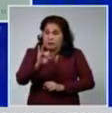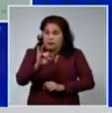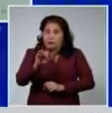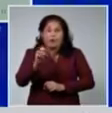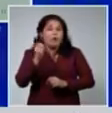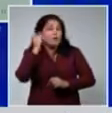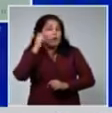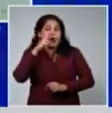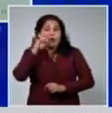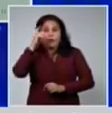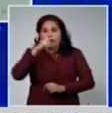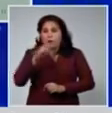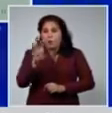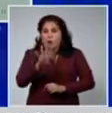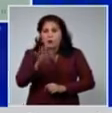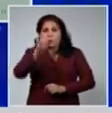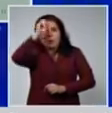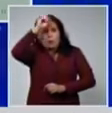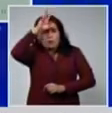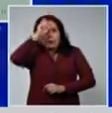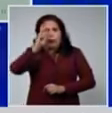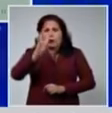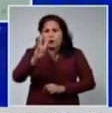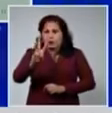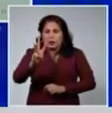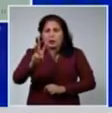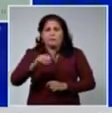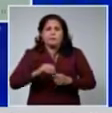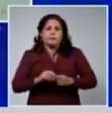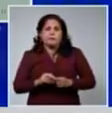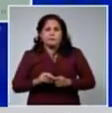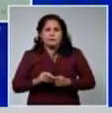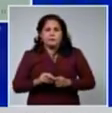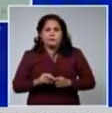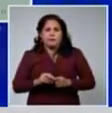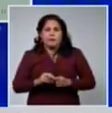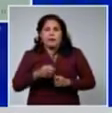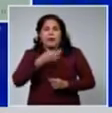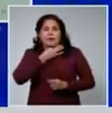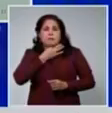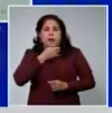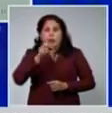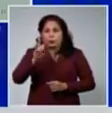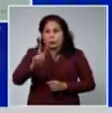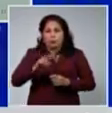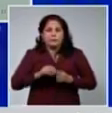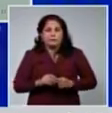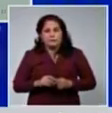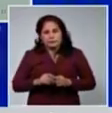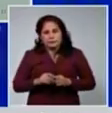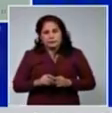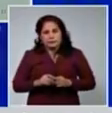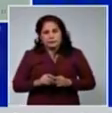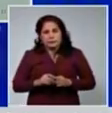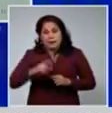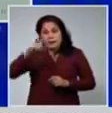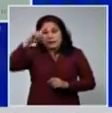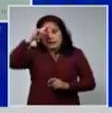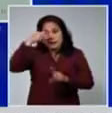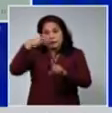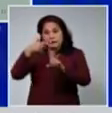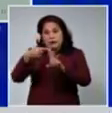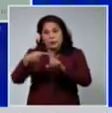gaiman y más tres entradas en esmeralda 2 en santa cruz y uno de